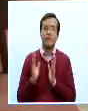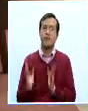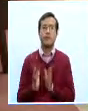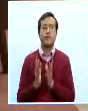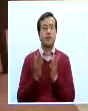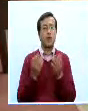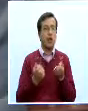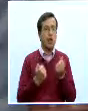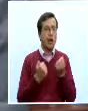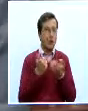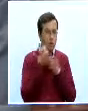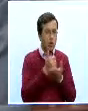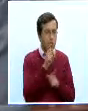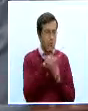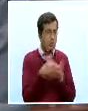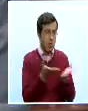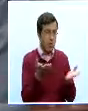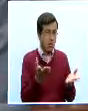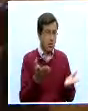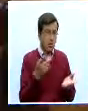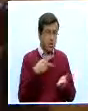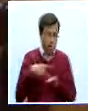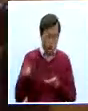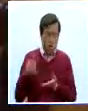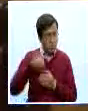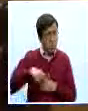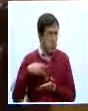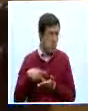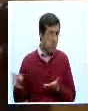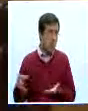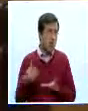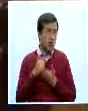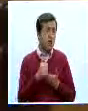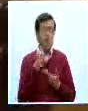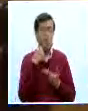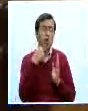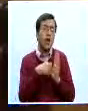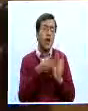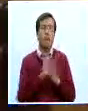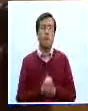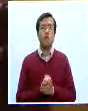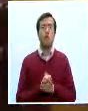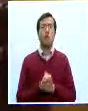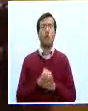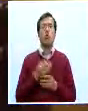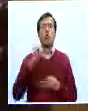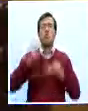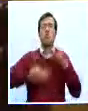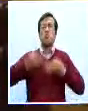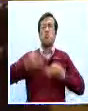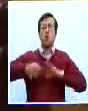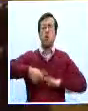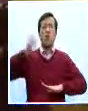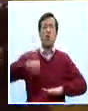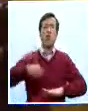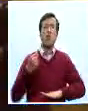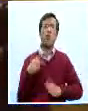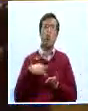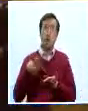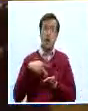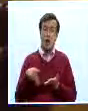estos contribuyentes que no han pagado paguen se regularicen y esto les da algunos beneficios como cuál el costo del litigio litigar en cortes es altamente